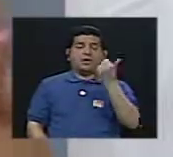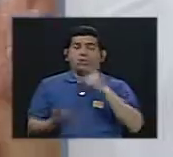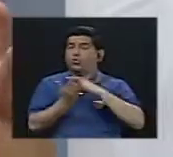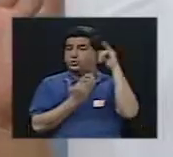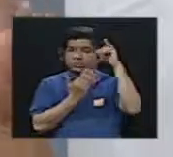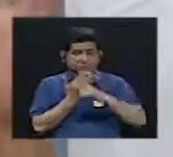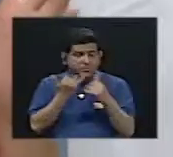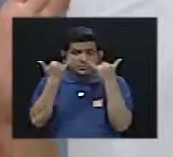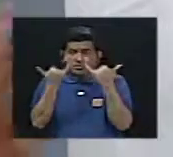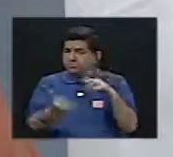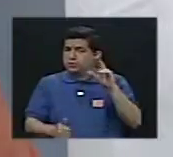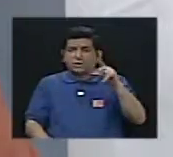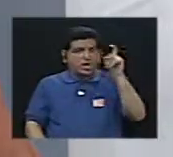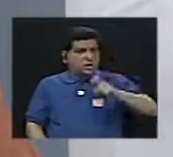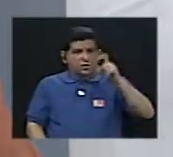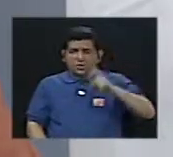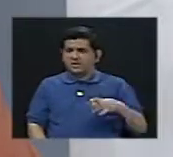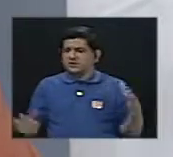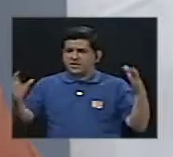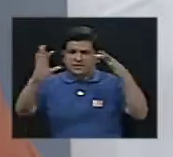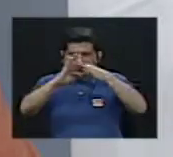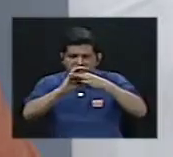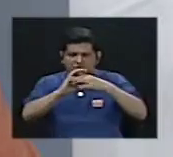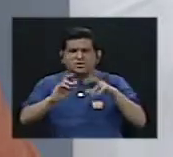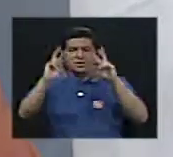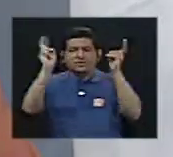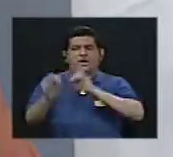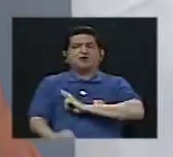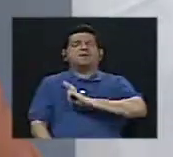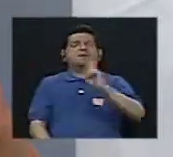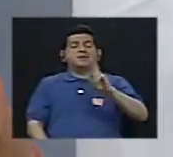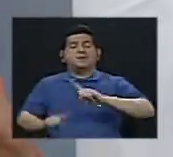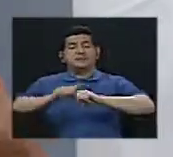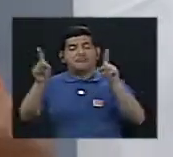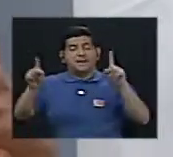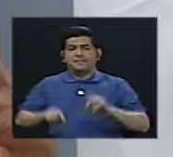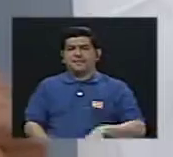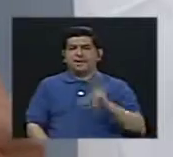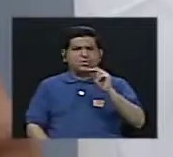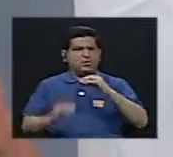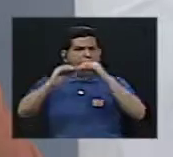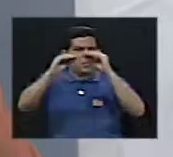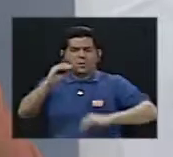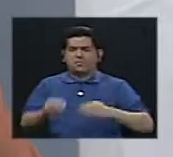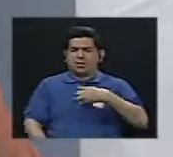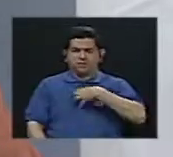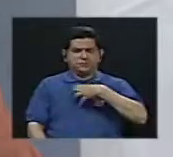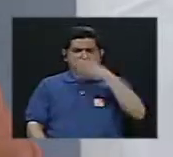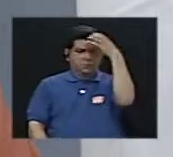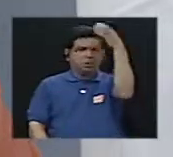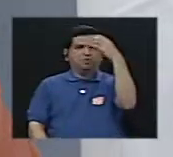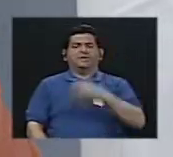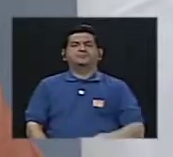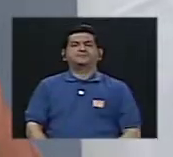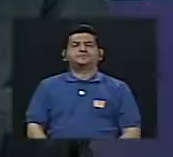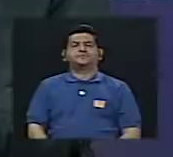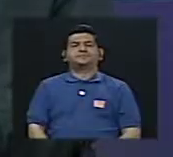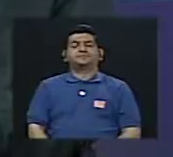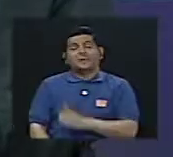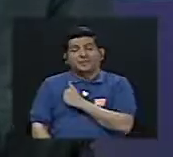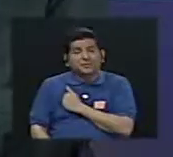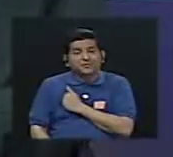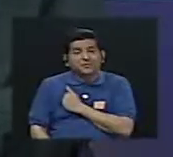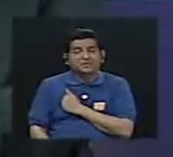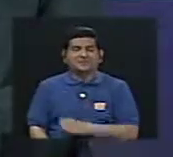o sea, ya dejan de ser tan asociados con el tema religioso, pero no pierden nada de nuestra esencia cultural. Bueno, perdón.